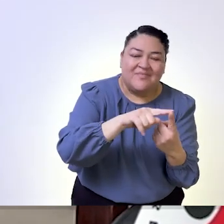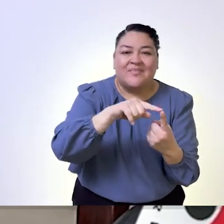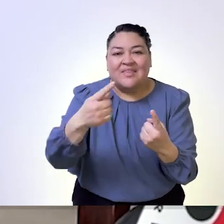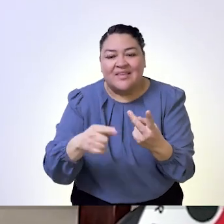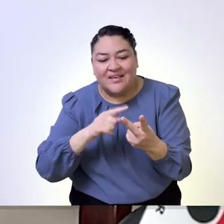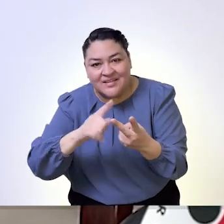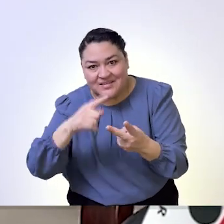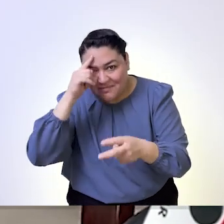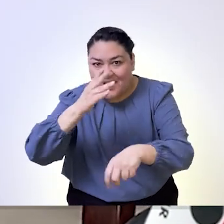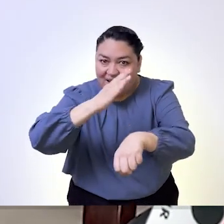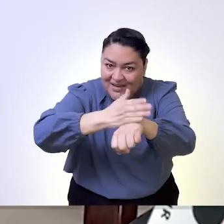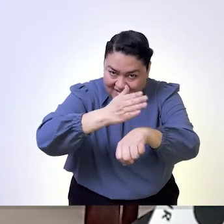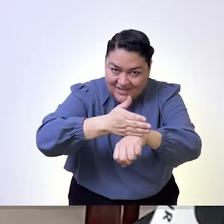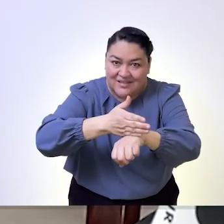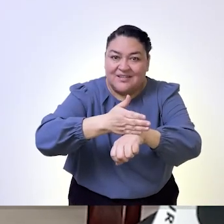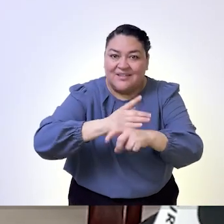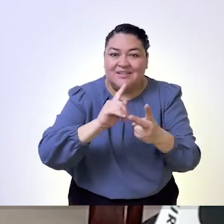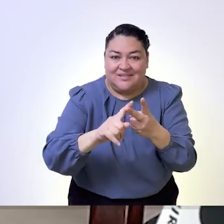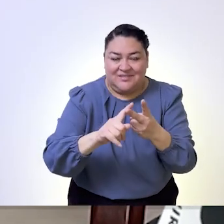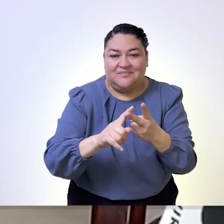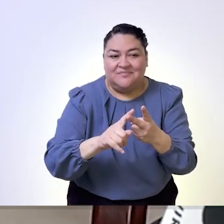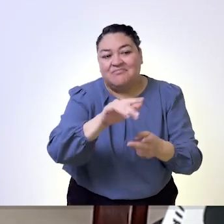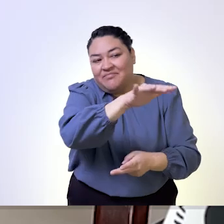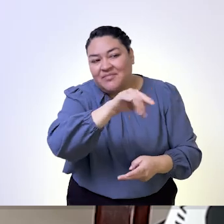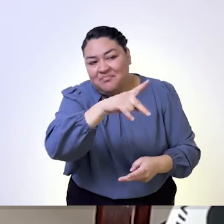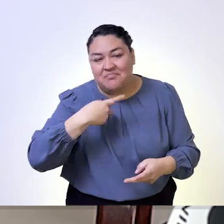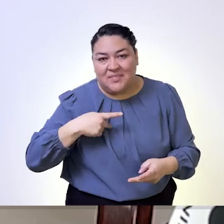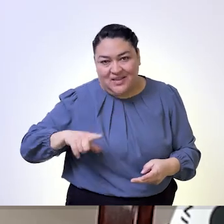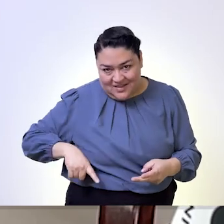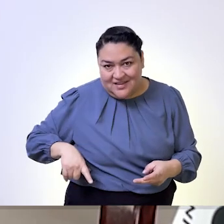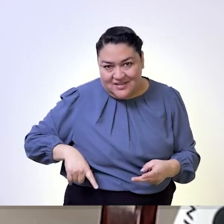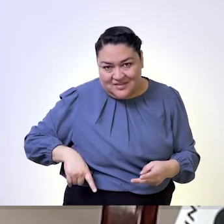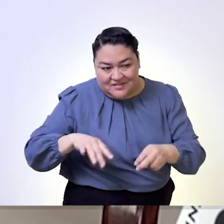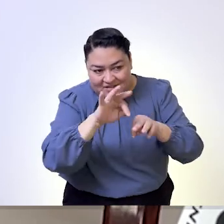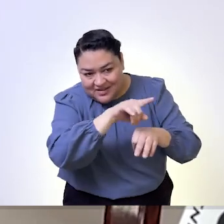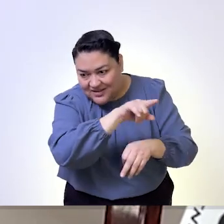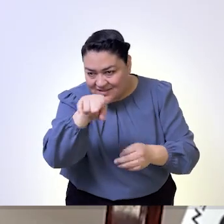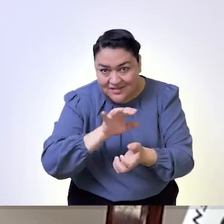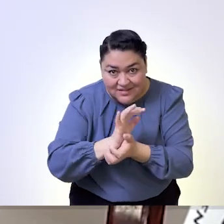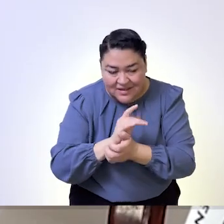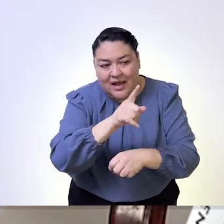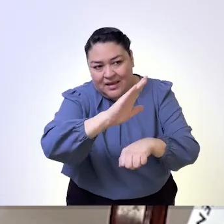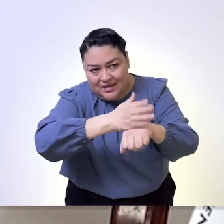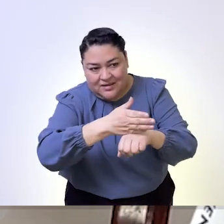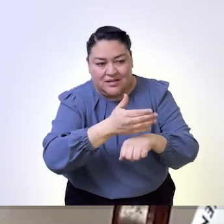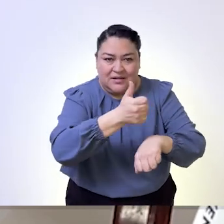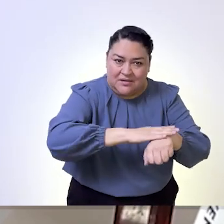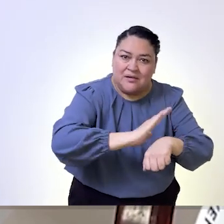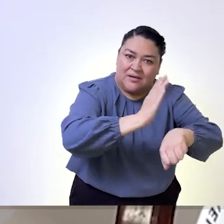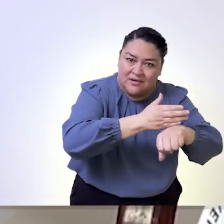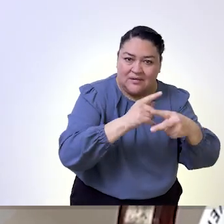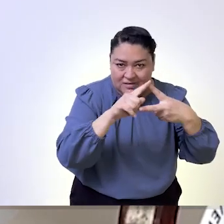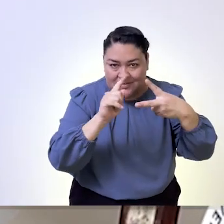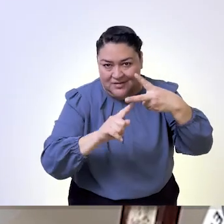administrativo, disciplina del servicio público, administrativo disciplinado, y